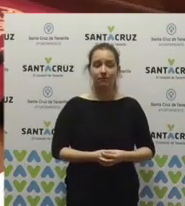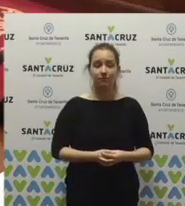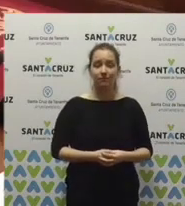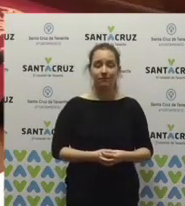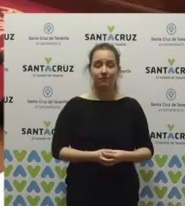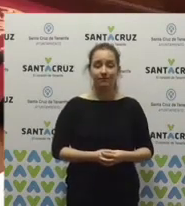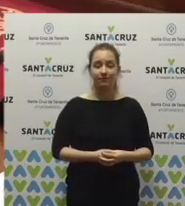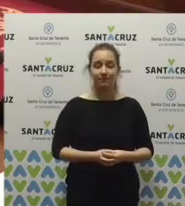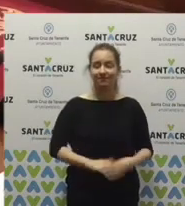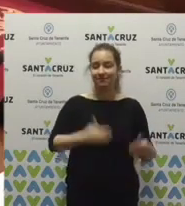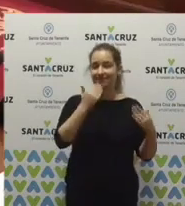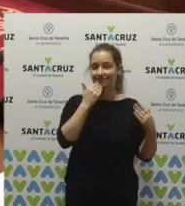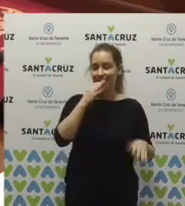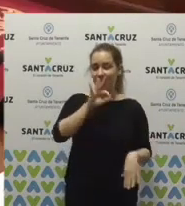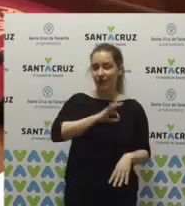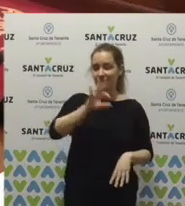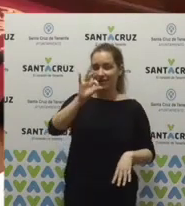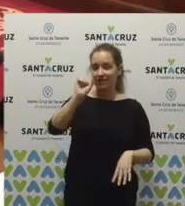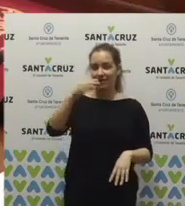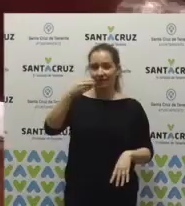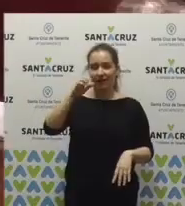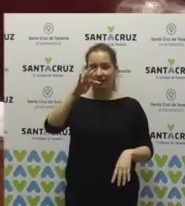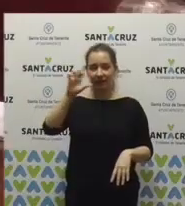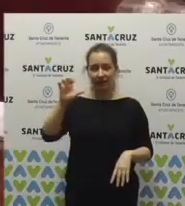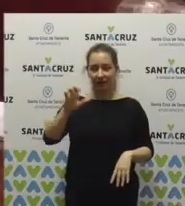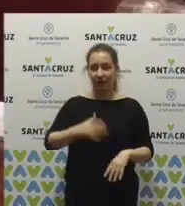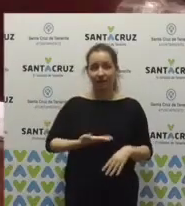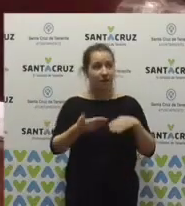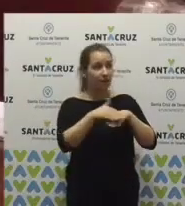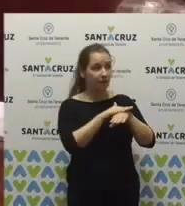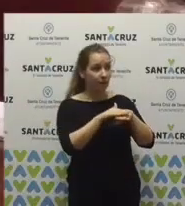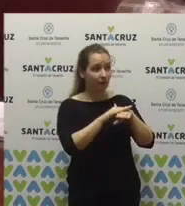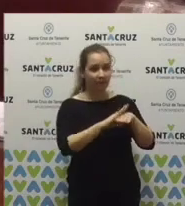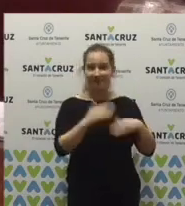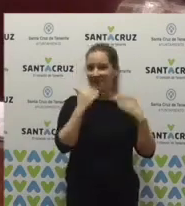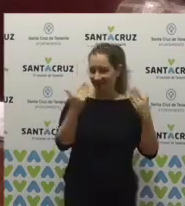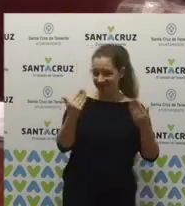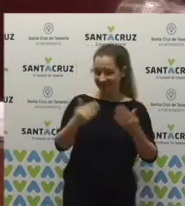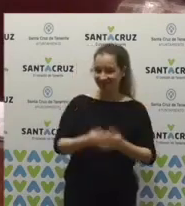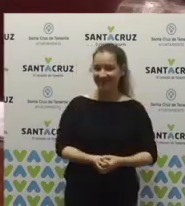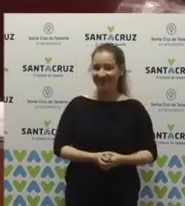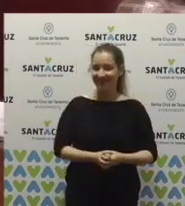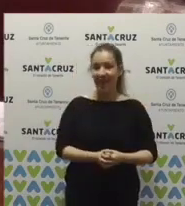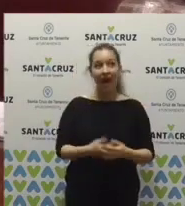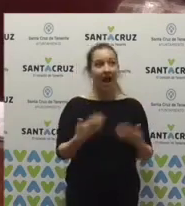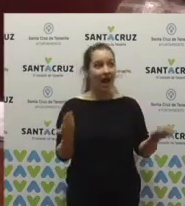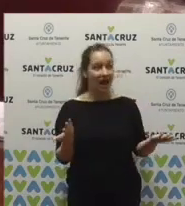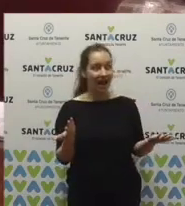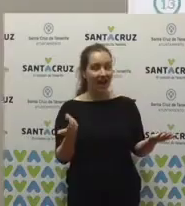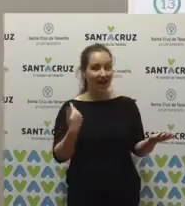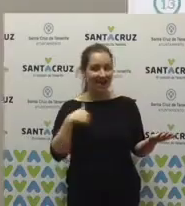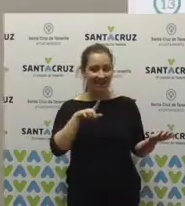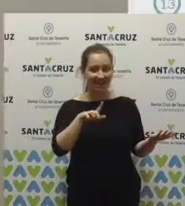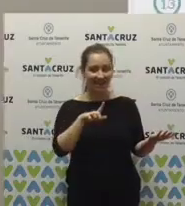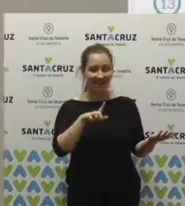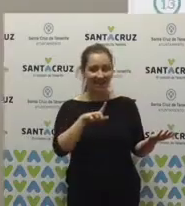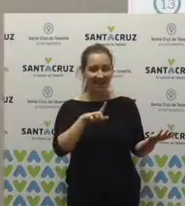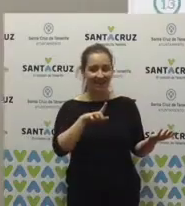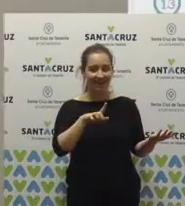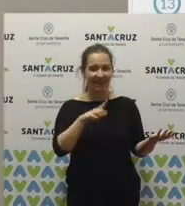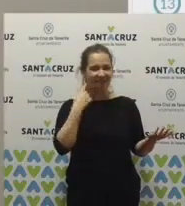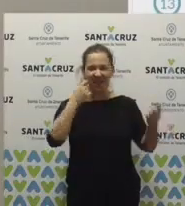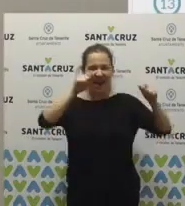gracias señor savater gracias a la